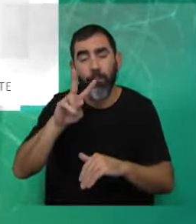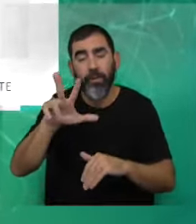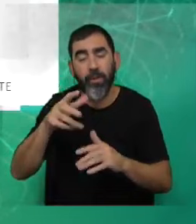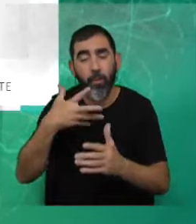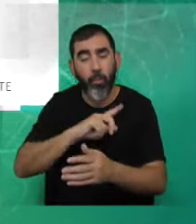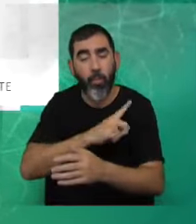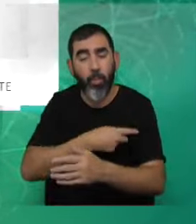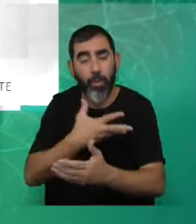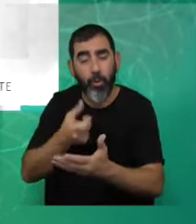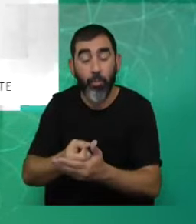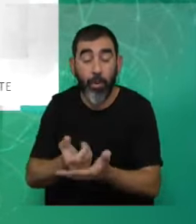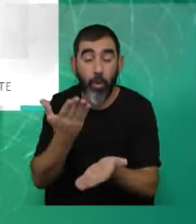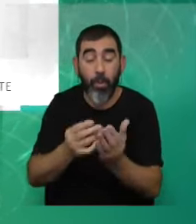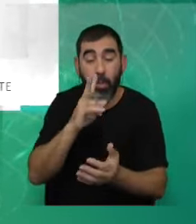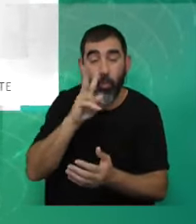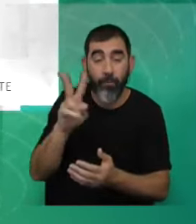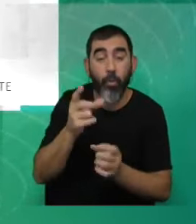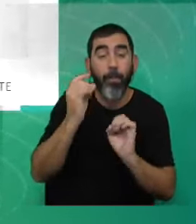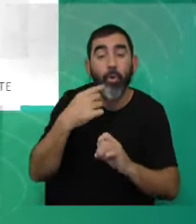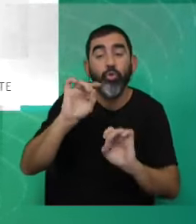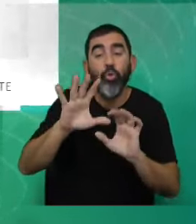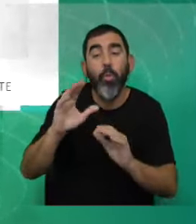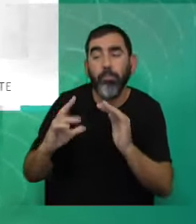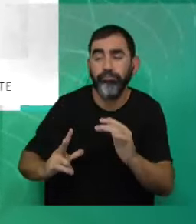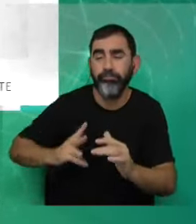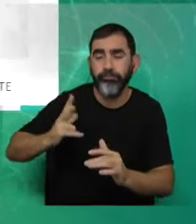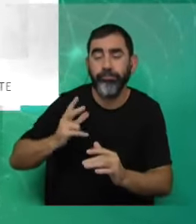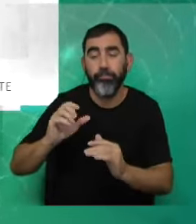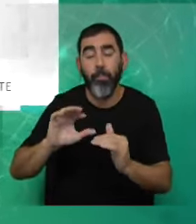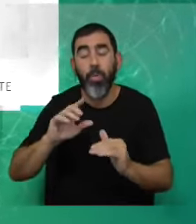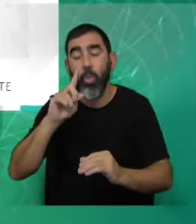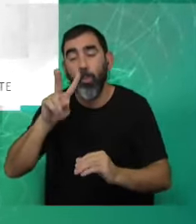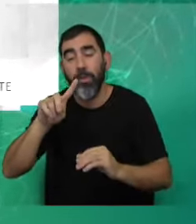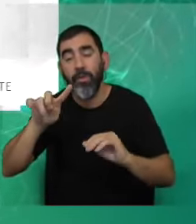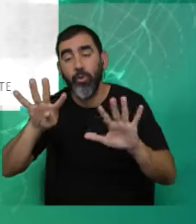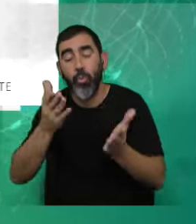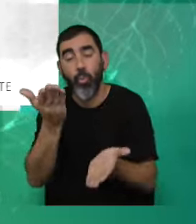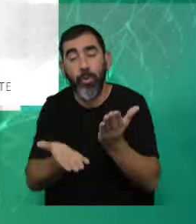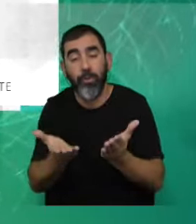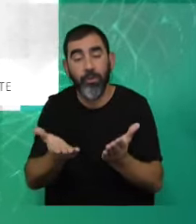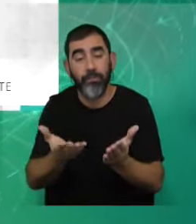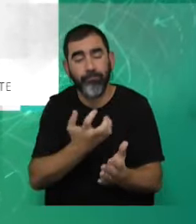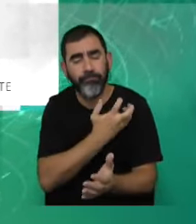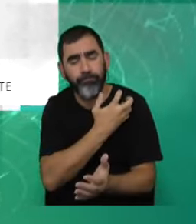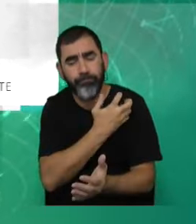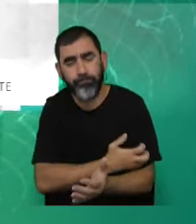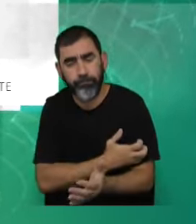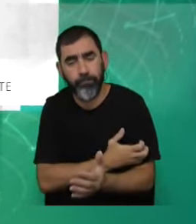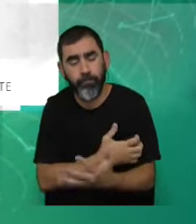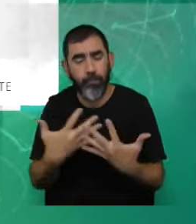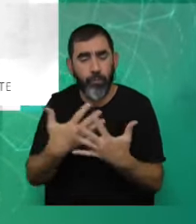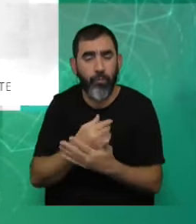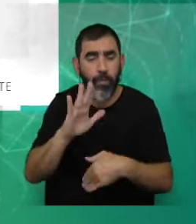adquisitivo En comparación con 2022 pero solo el más alto lo tuvo con respecto a 2019 en este sentido el quintil de menores recursos fue el más